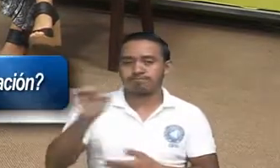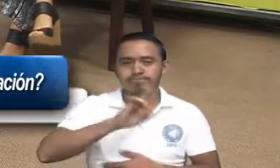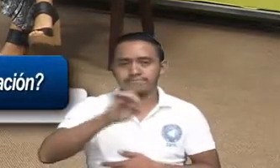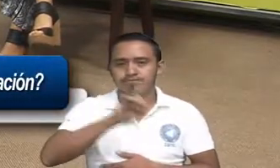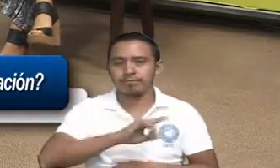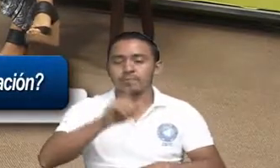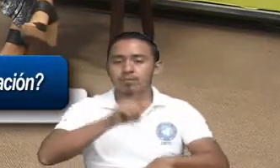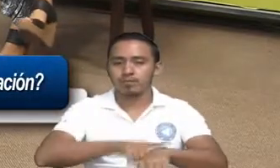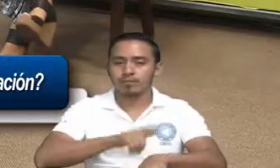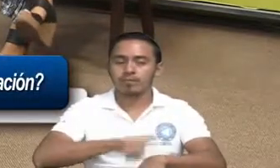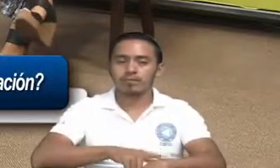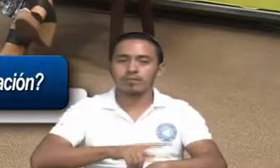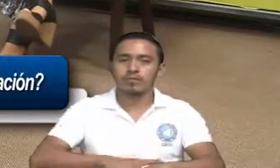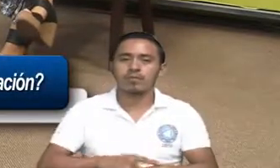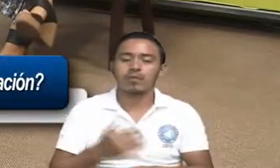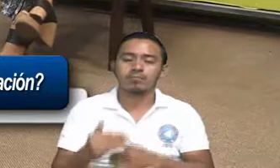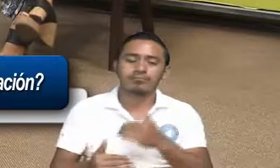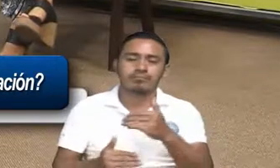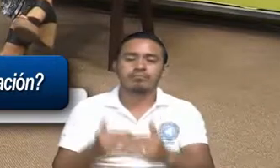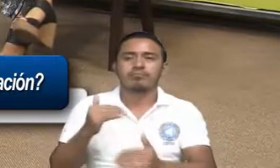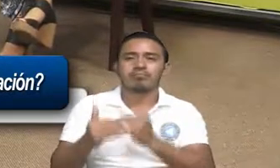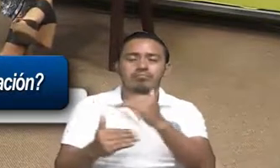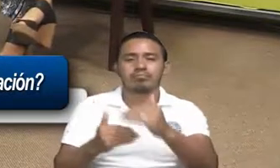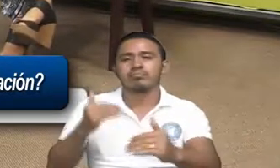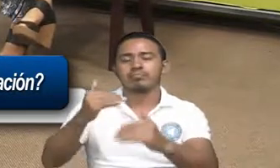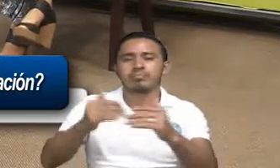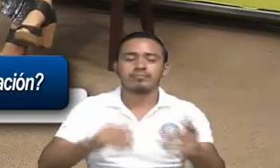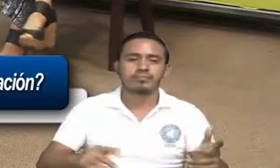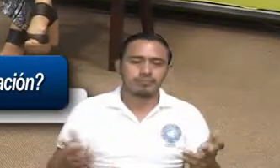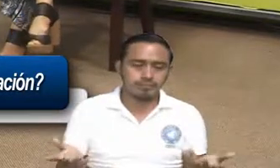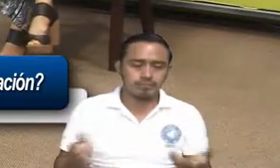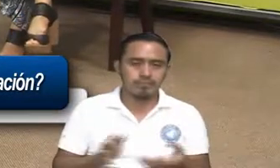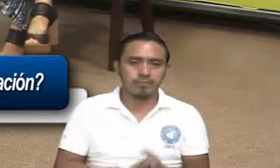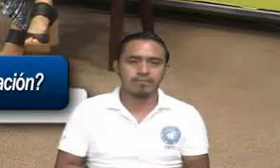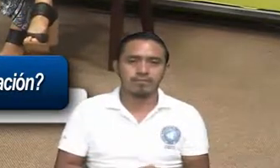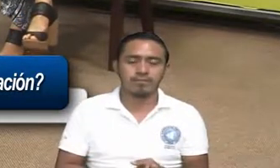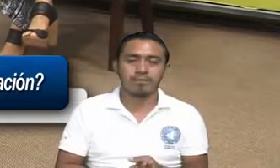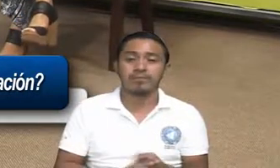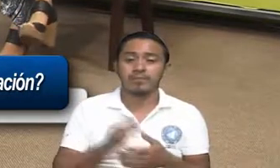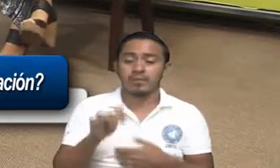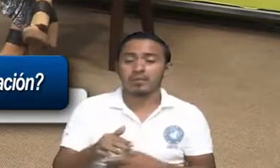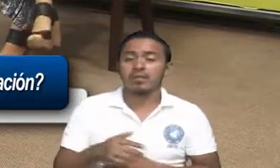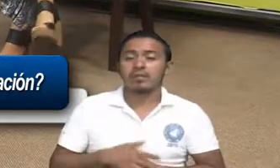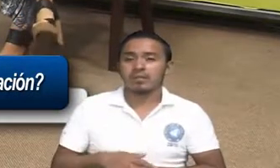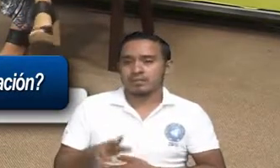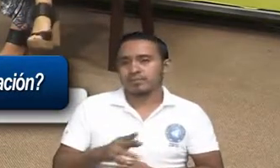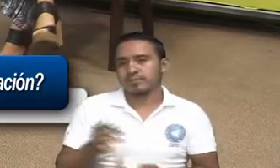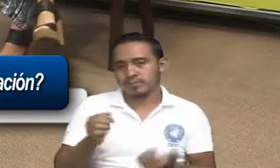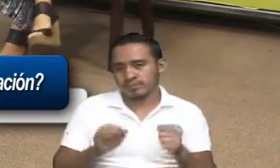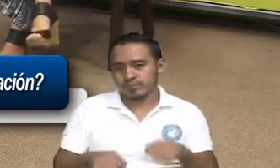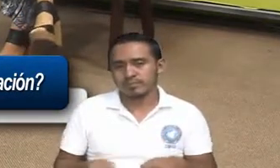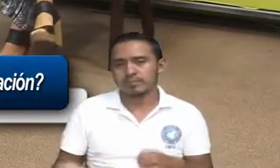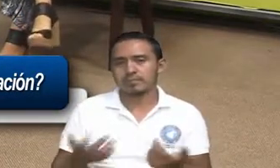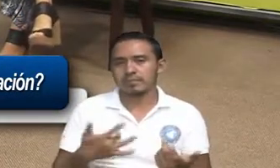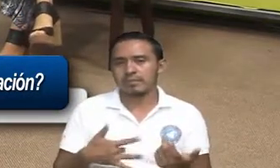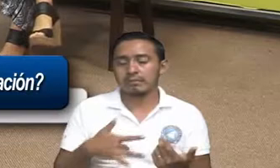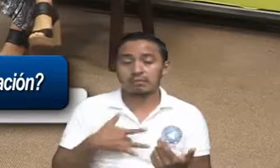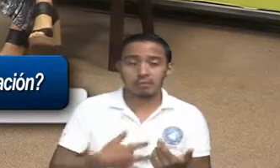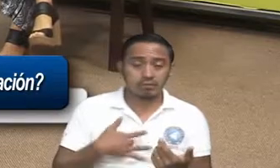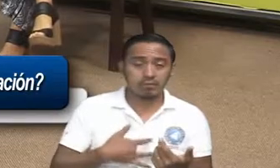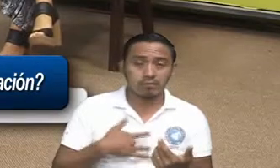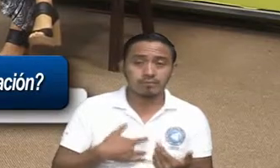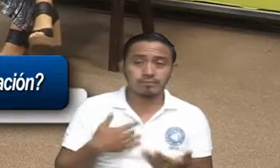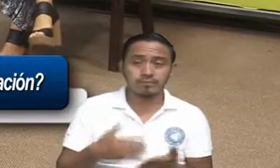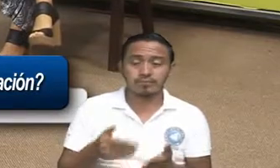su tiempo, porque después vamos repitiendo patrones enfermizos de que caemos a los extremos. Entonces, pero no necesariamente es que voy